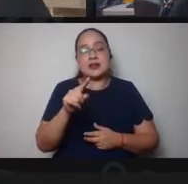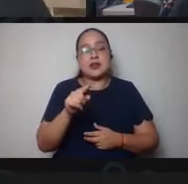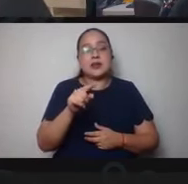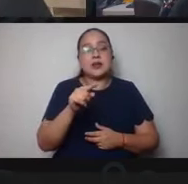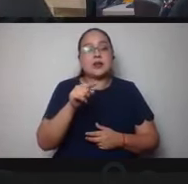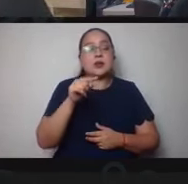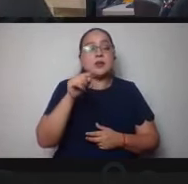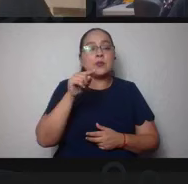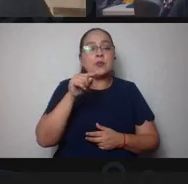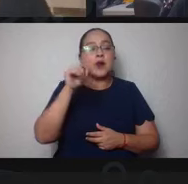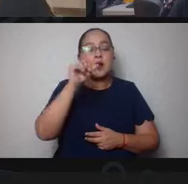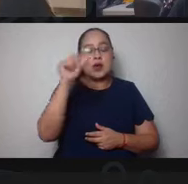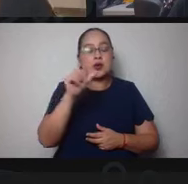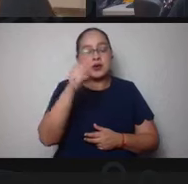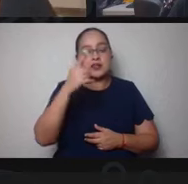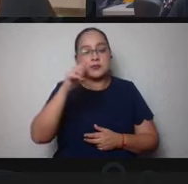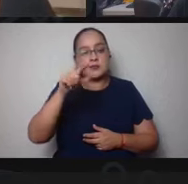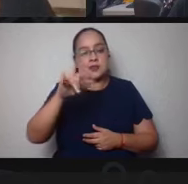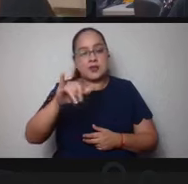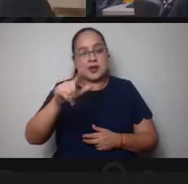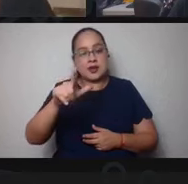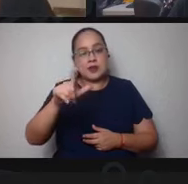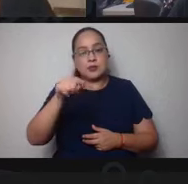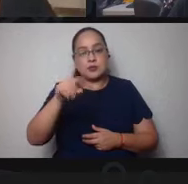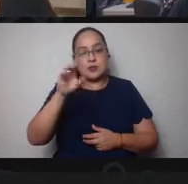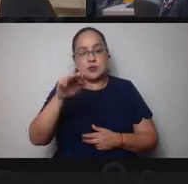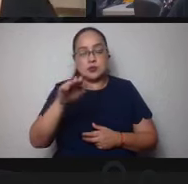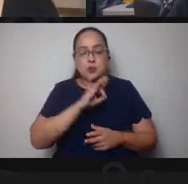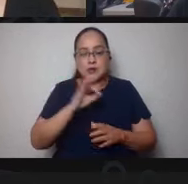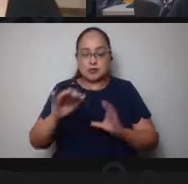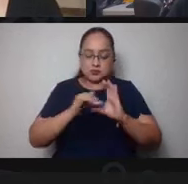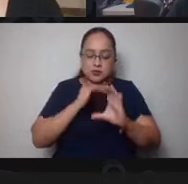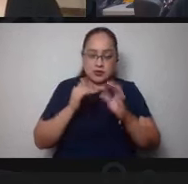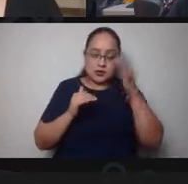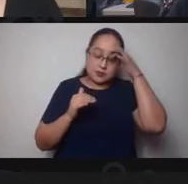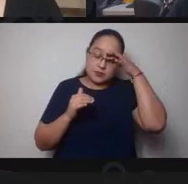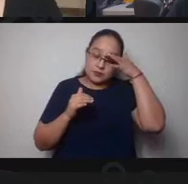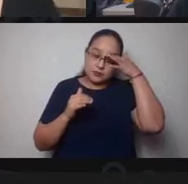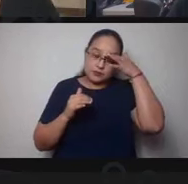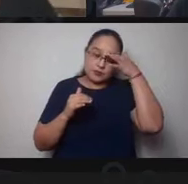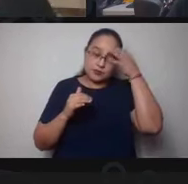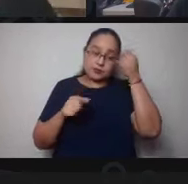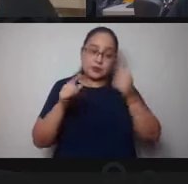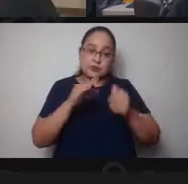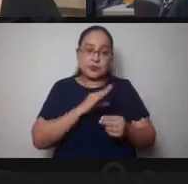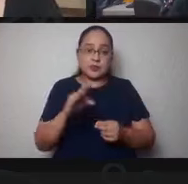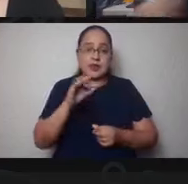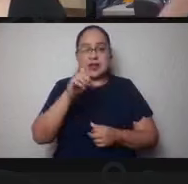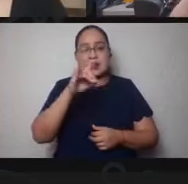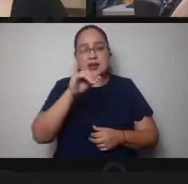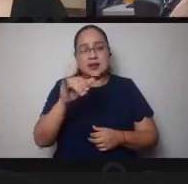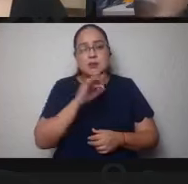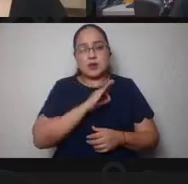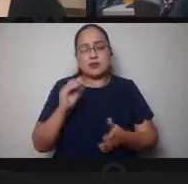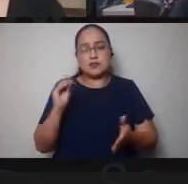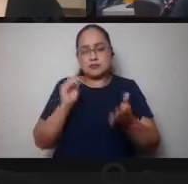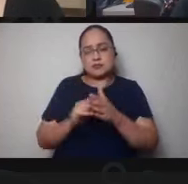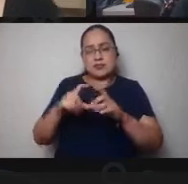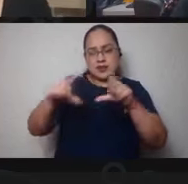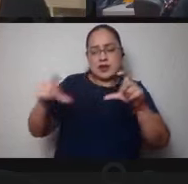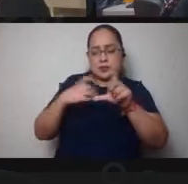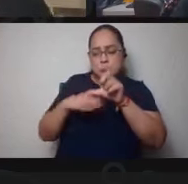elializ.mac@gmail.com. Ok. Y me pueden mandar un correíto. ¿Me ayudas, Eli, escribiéndolos aquí, por favor,